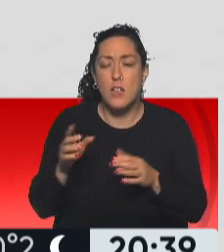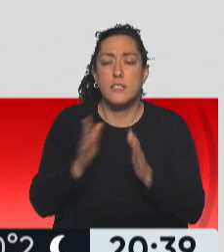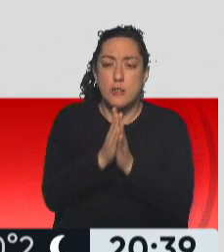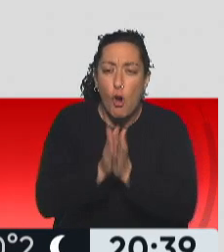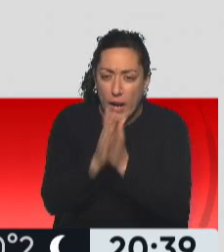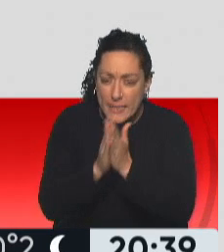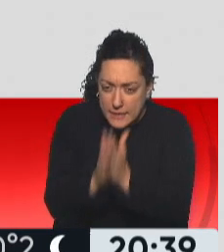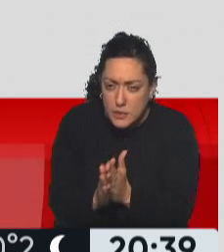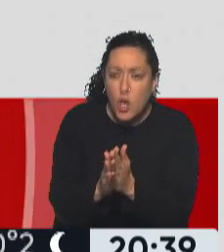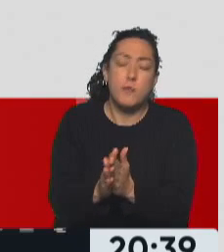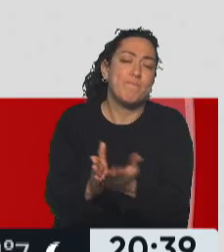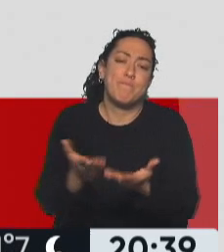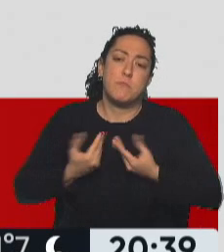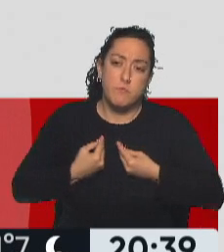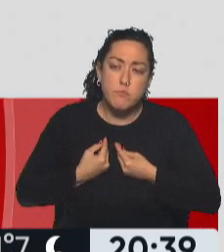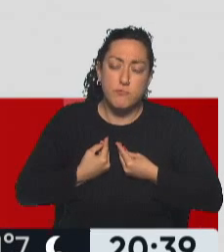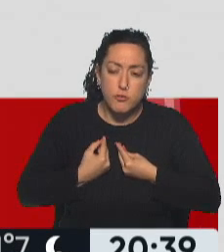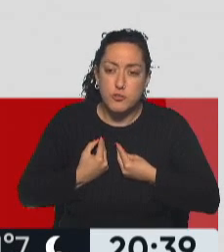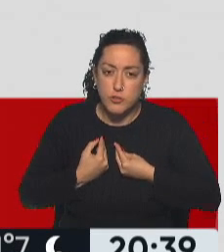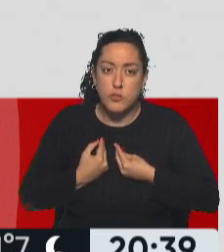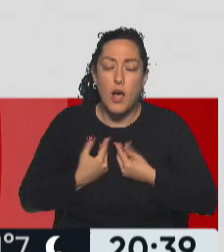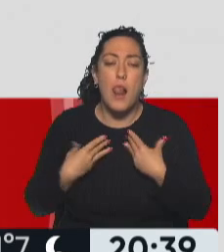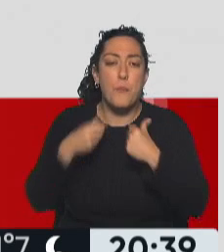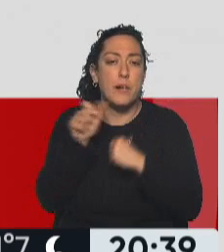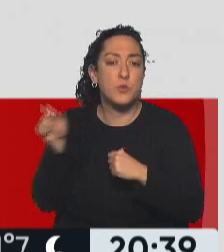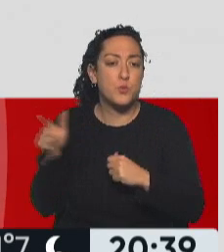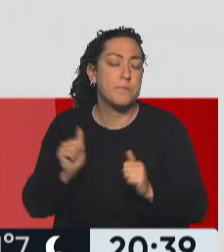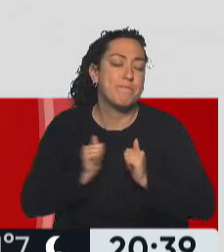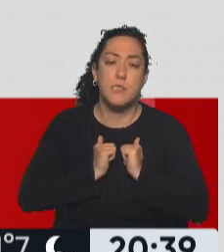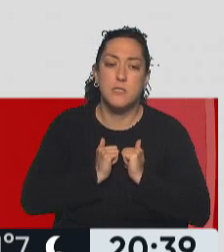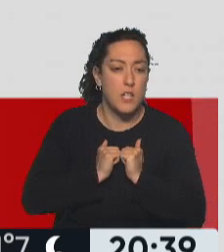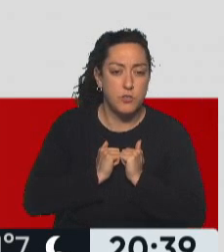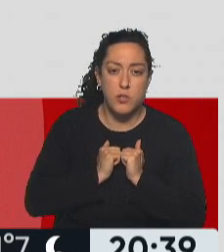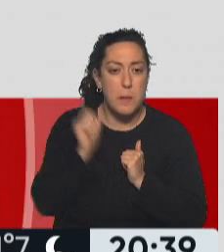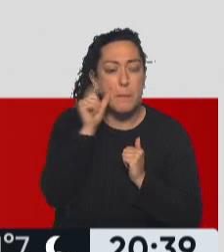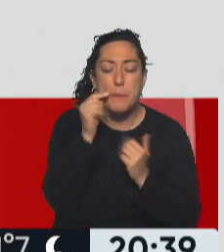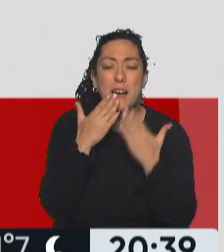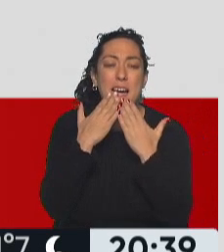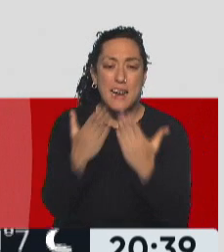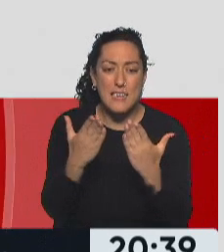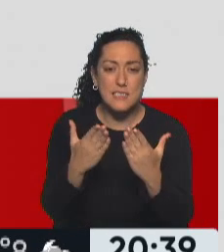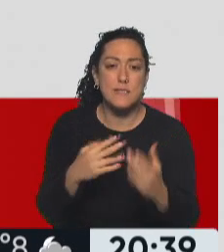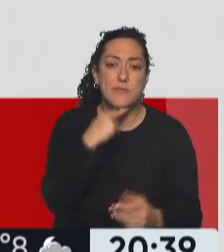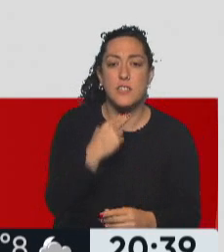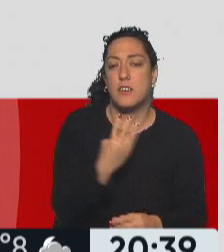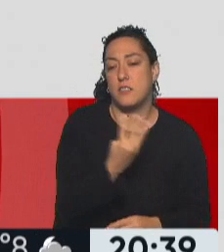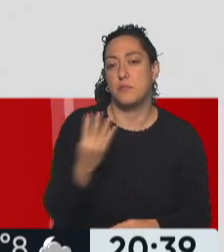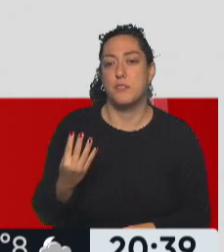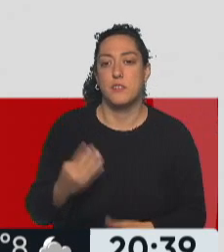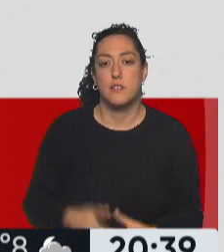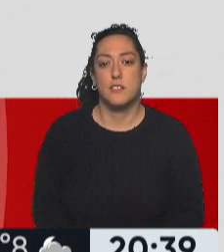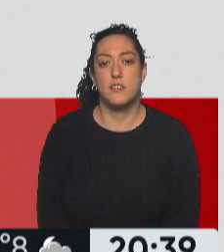una oración por el eterno descanso de su alma. Gracias por tanto, papá Keiko, Hiro, Saki y